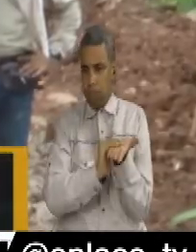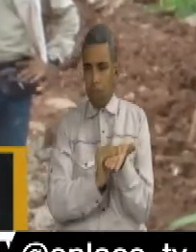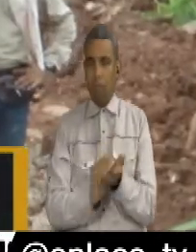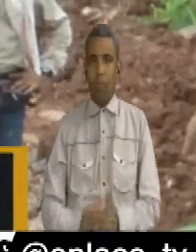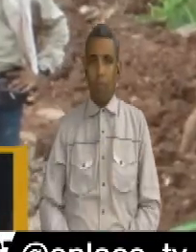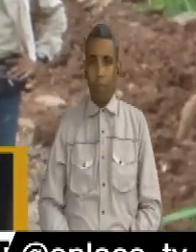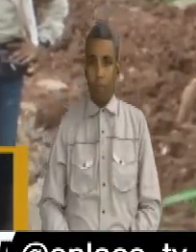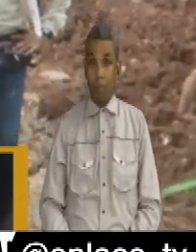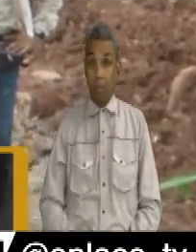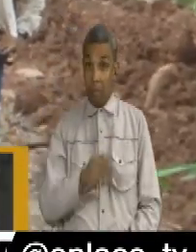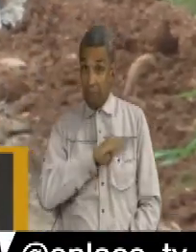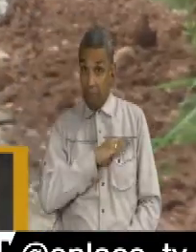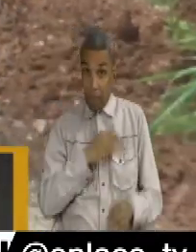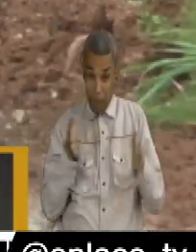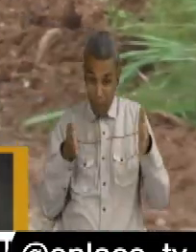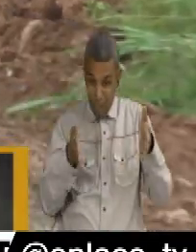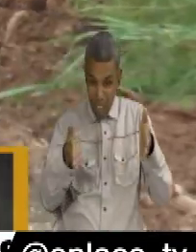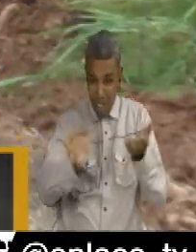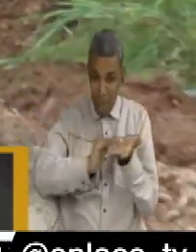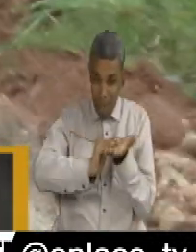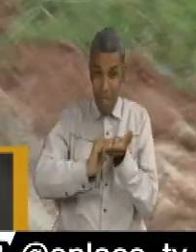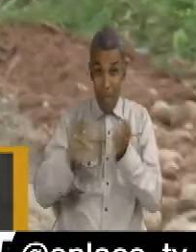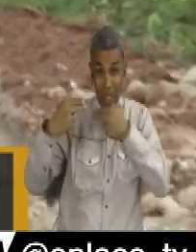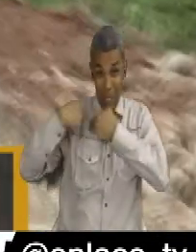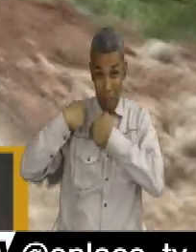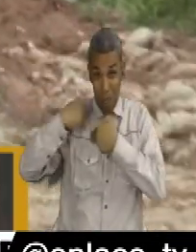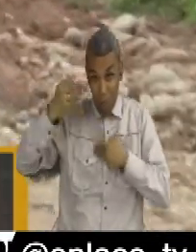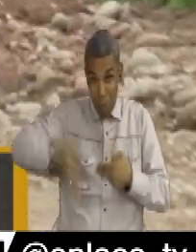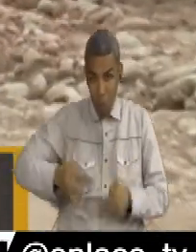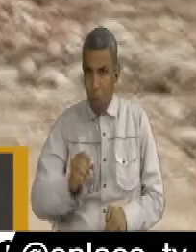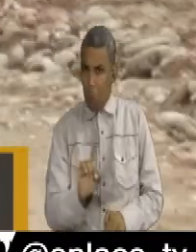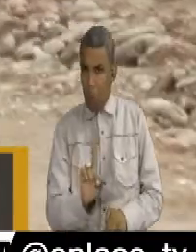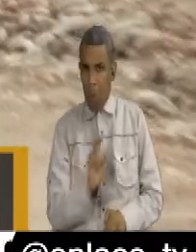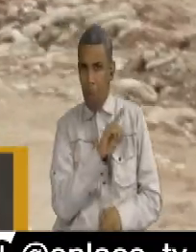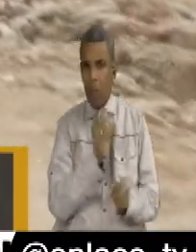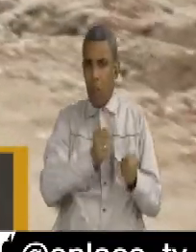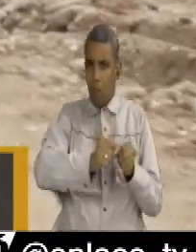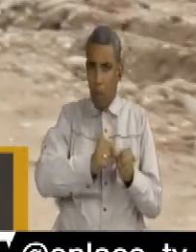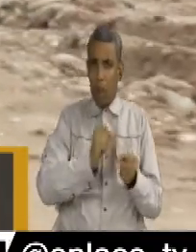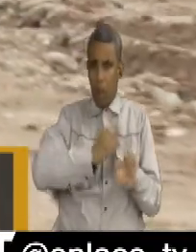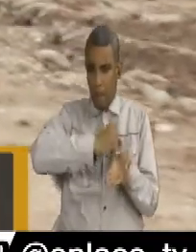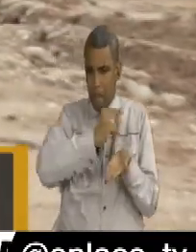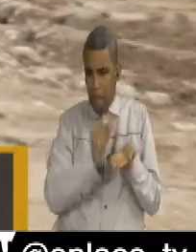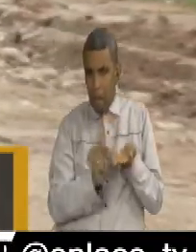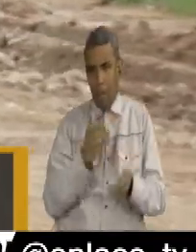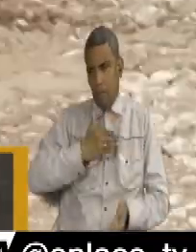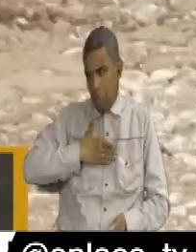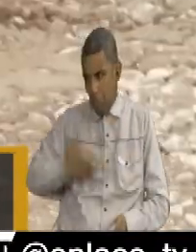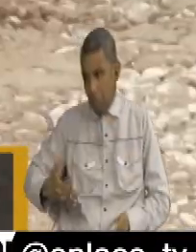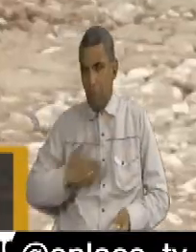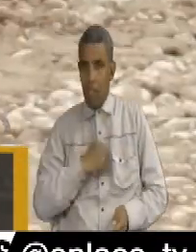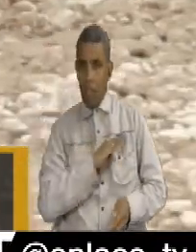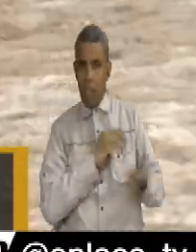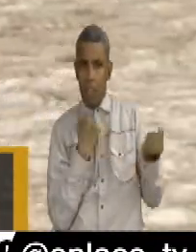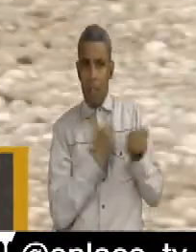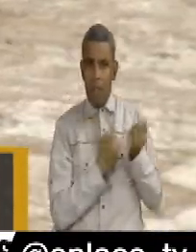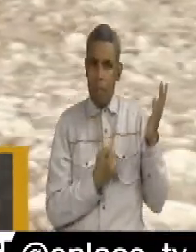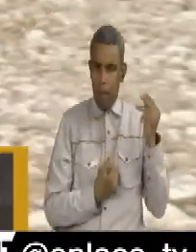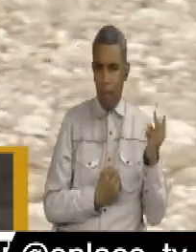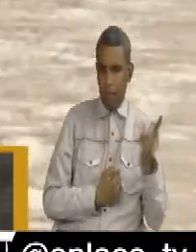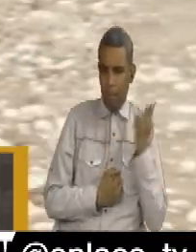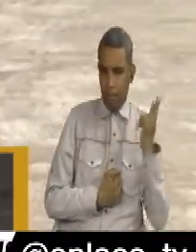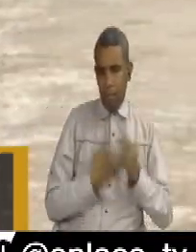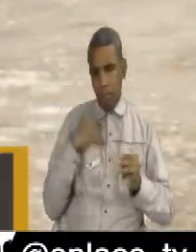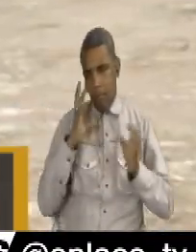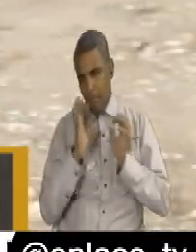es de competencia del municipio, adelanta un trabajo mancomunado para intervenirla. Indicó que el deterioro de esta carretera se debe a la cantidad de vehículos pesados